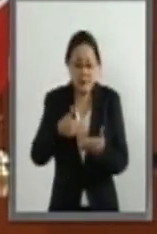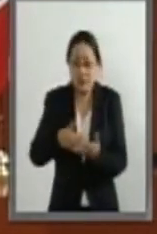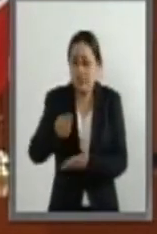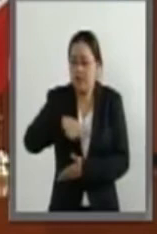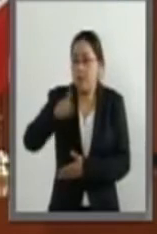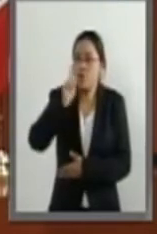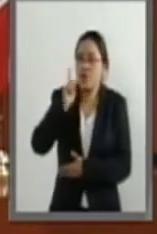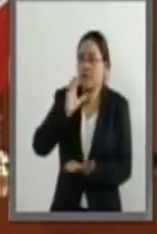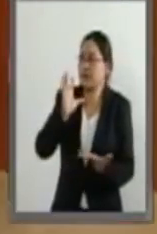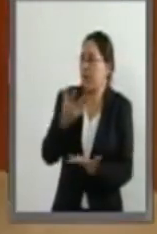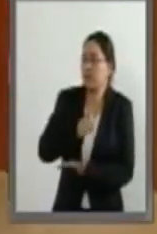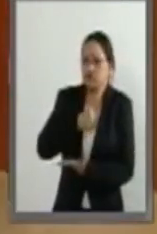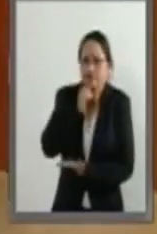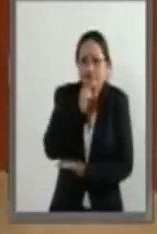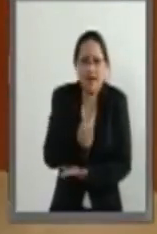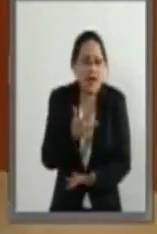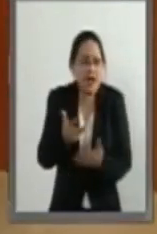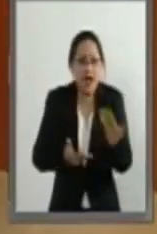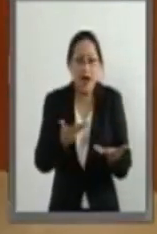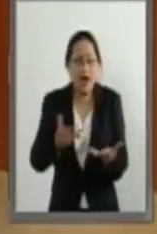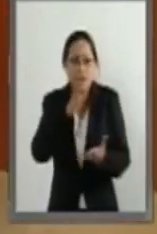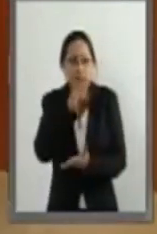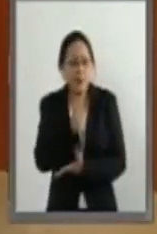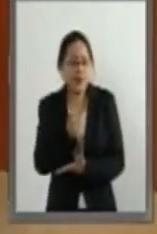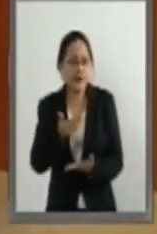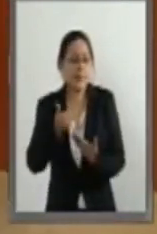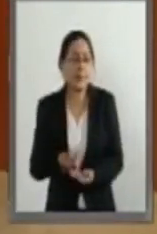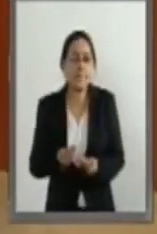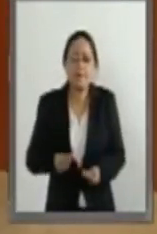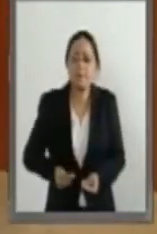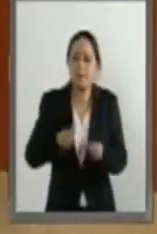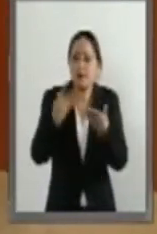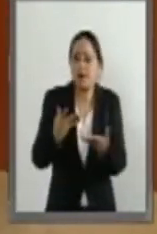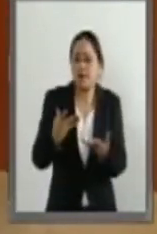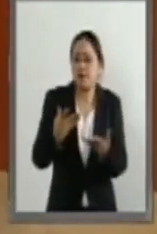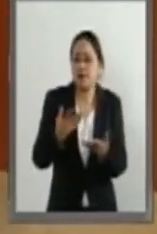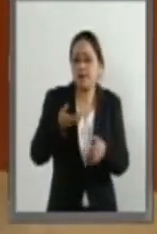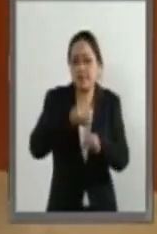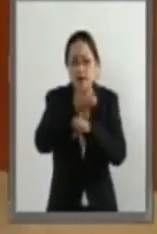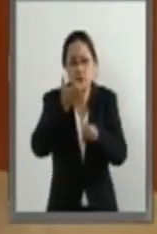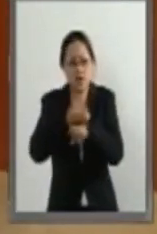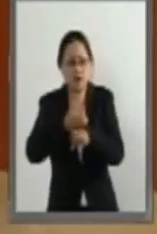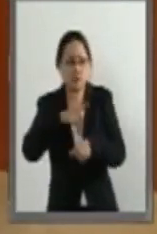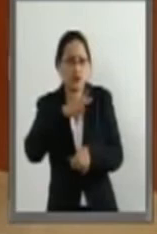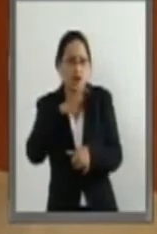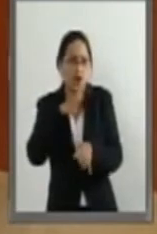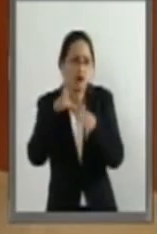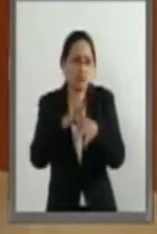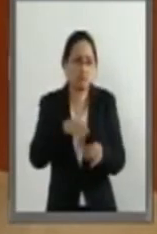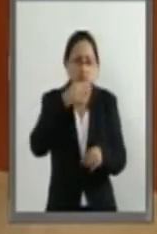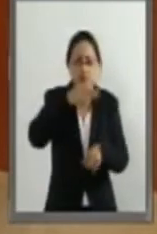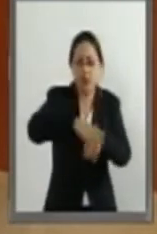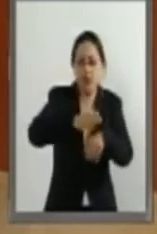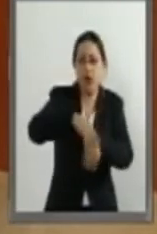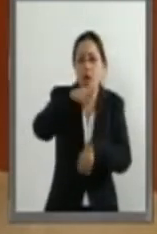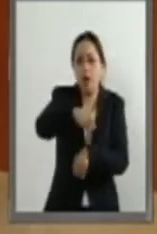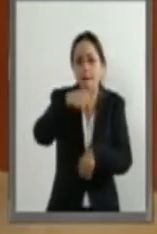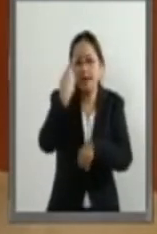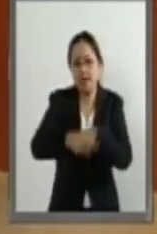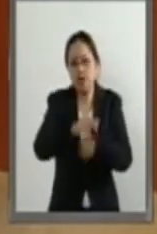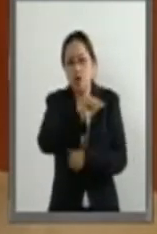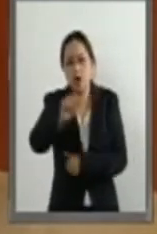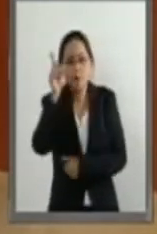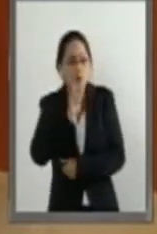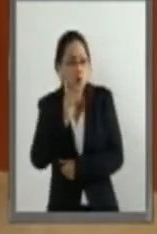género femenino. Obsérvese el número de estados que tienen procedimiento declaratorio de alerta por violencia de género contra